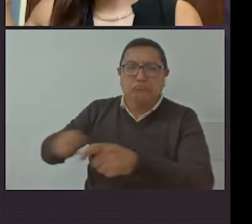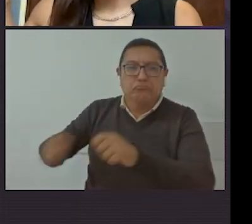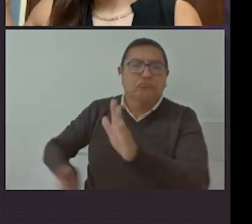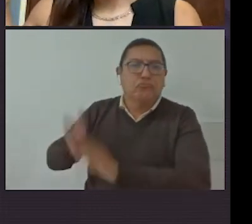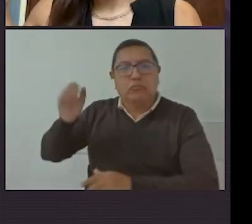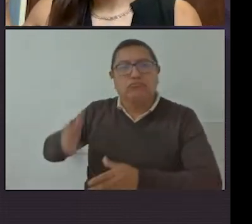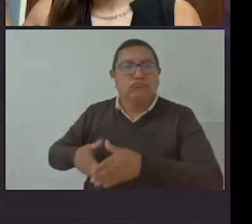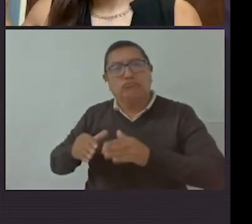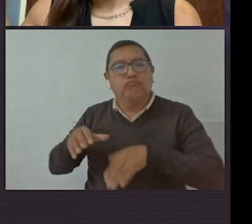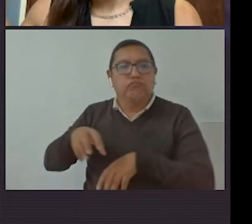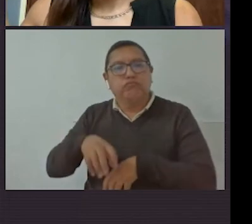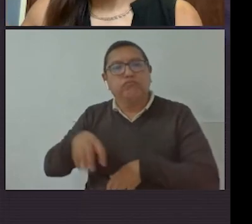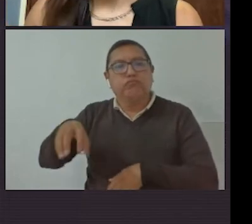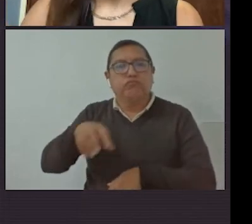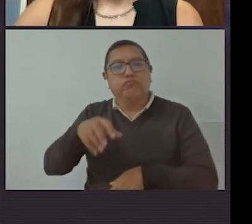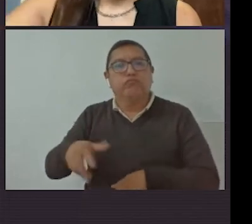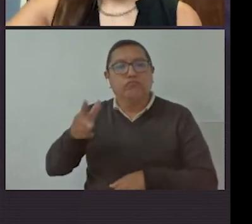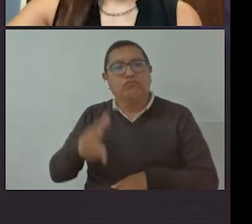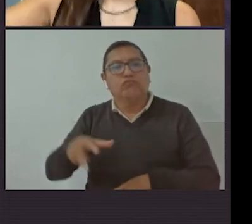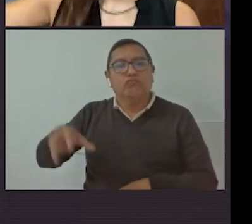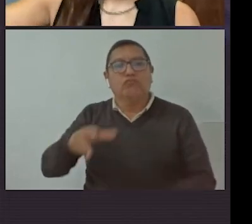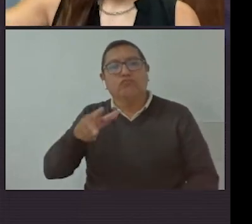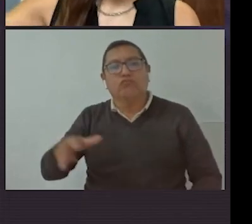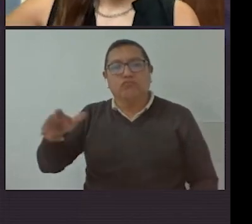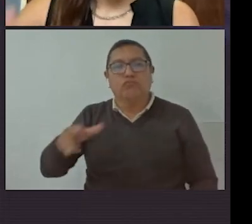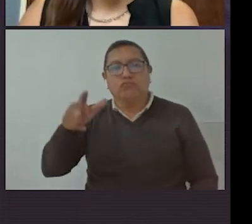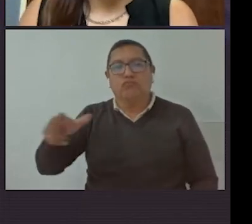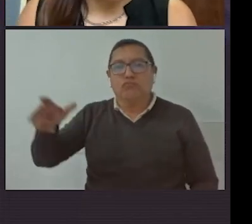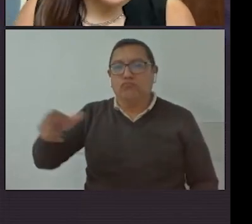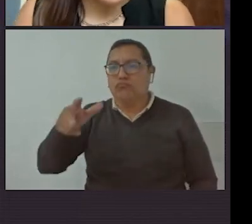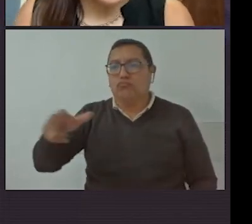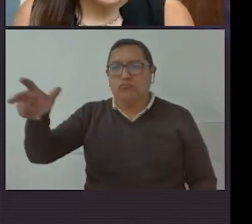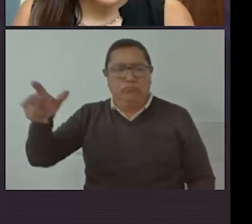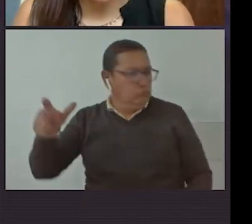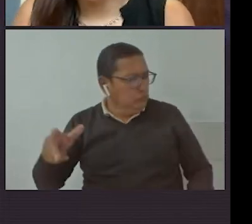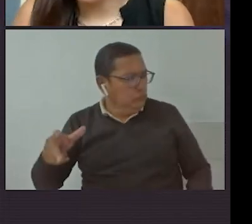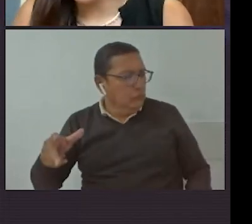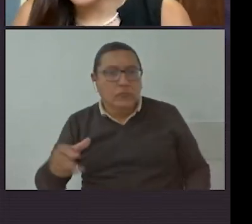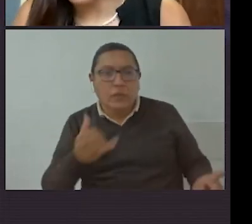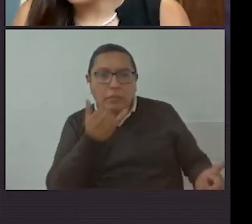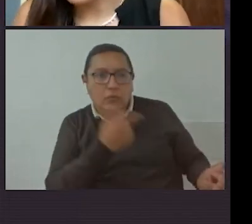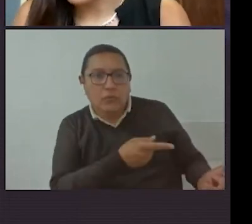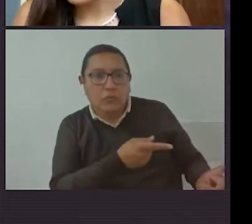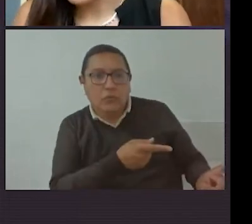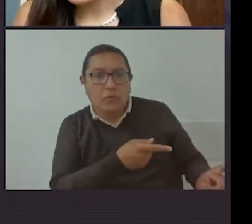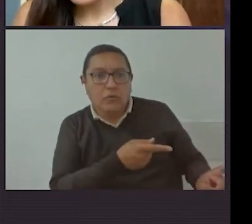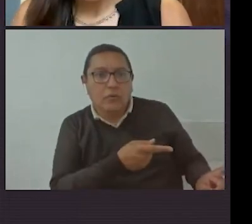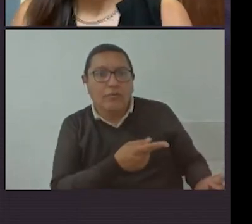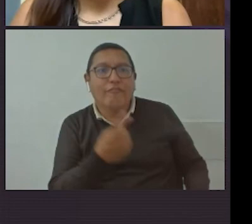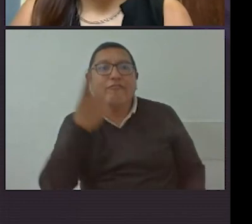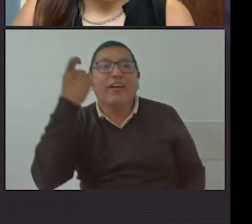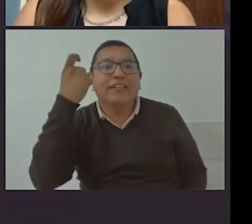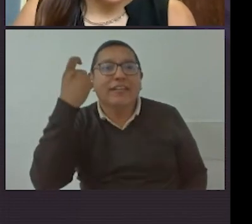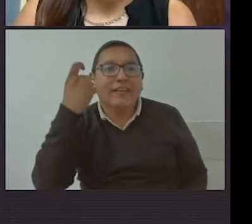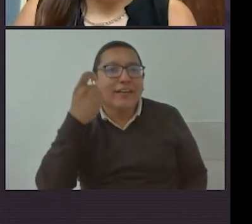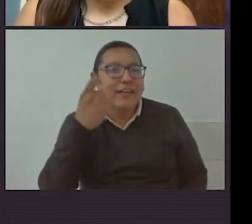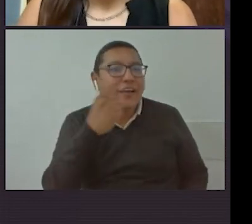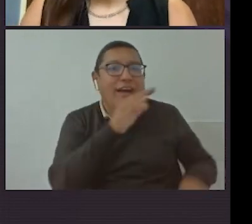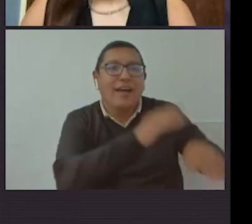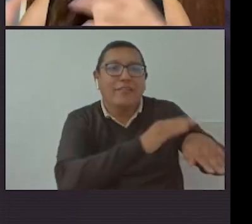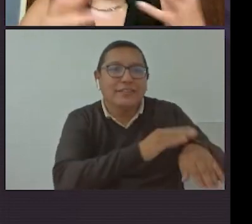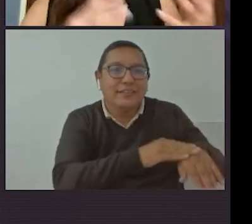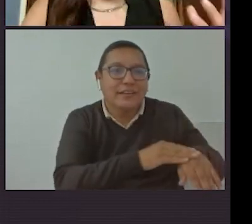despertó. Y dijeron, ¡ay! Se nos olvidó desamarrarlo. ¿Y qué es lo que